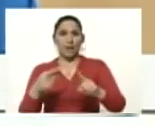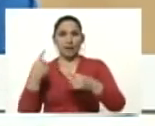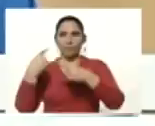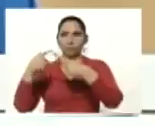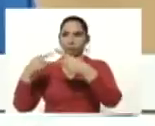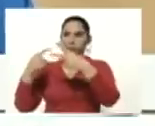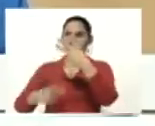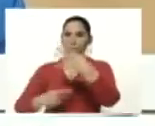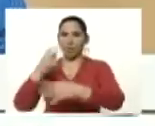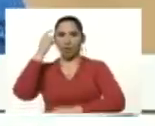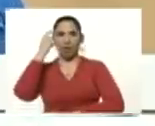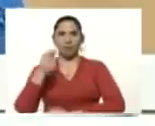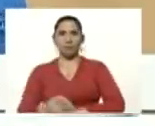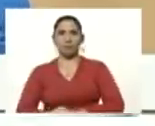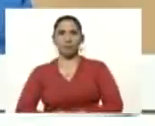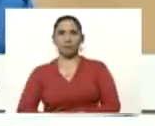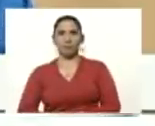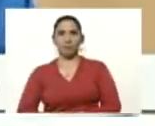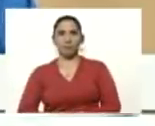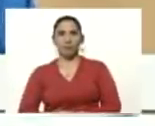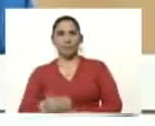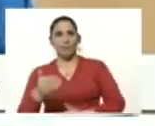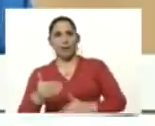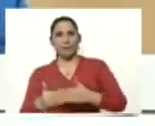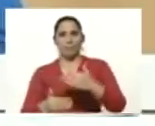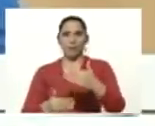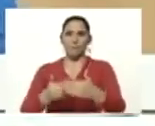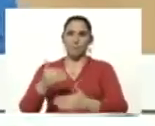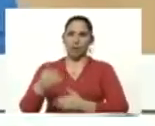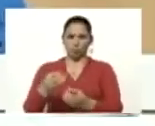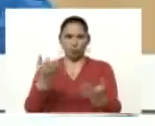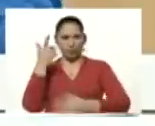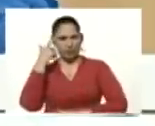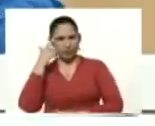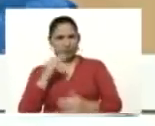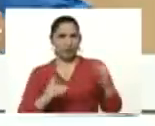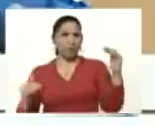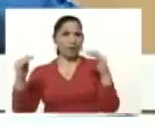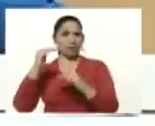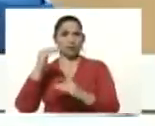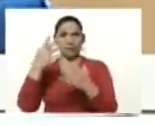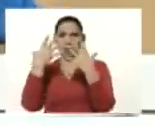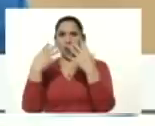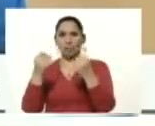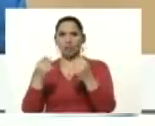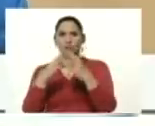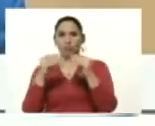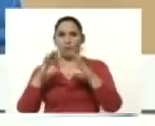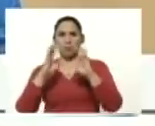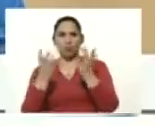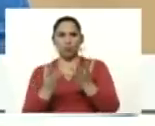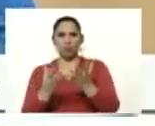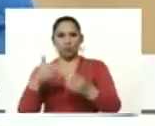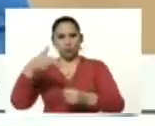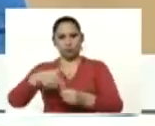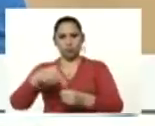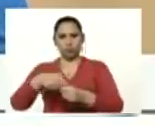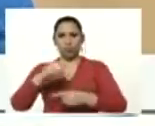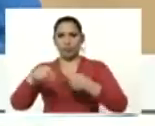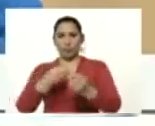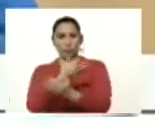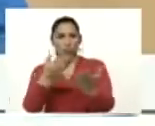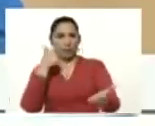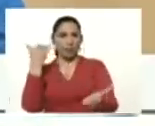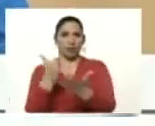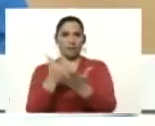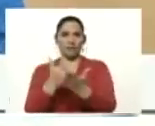días. Estamos ahí, ustedes saben. Máxima comprensión hasta que todo el mundo eche su gasolina y después ustedes van a ver